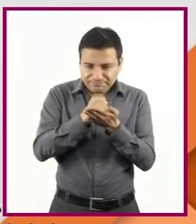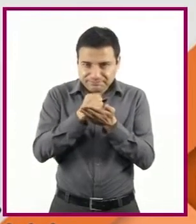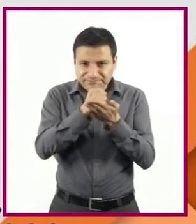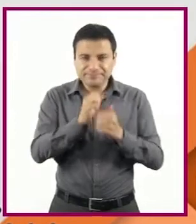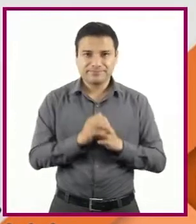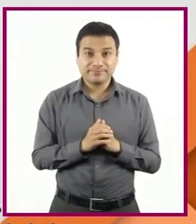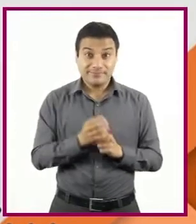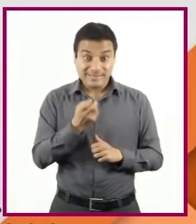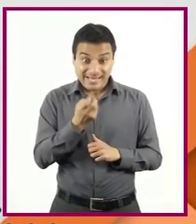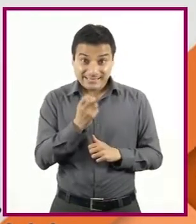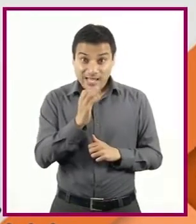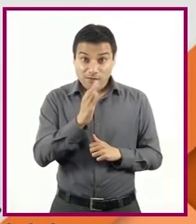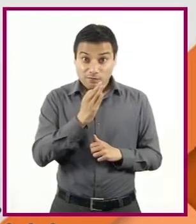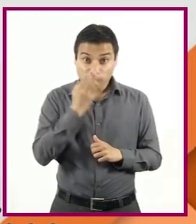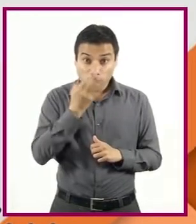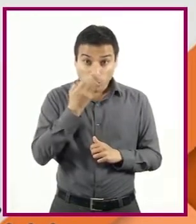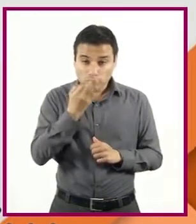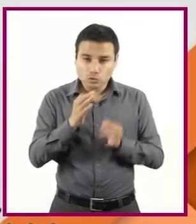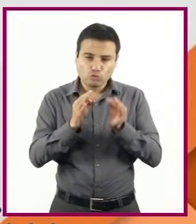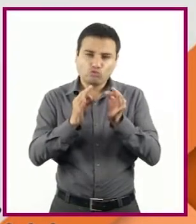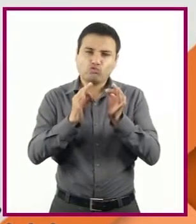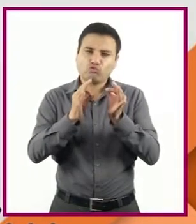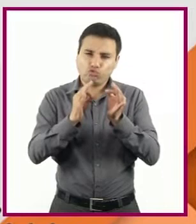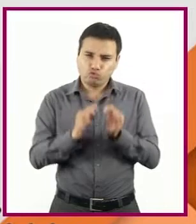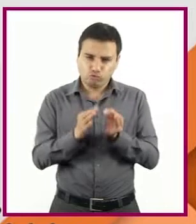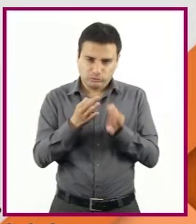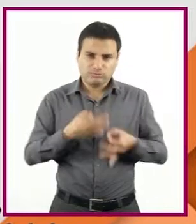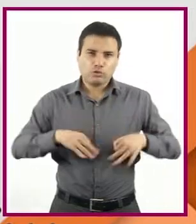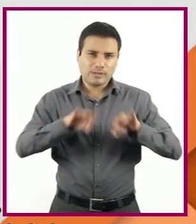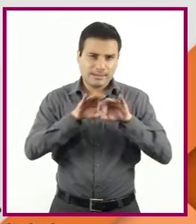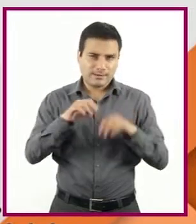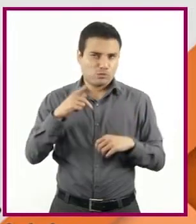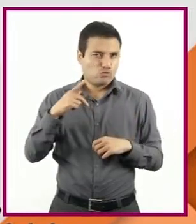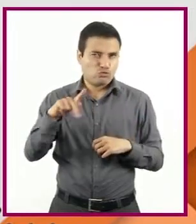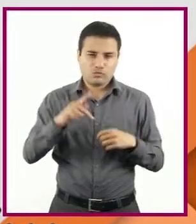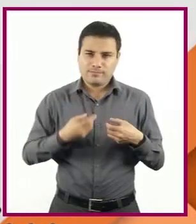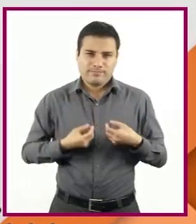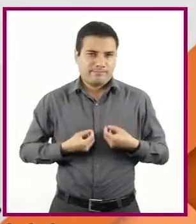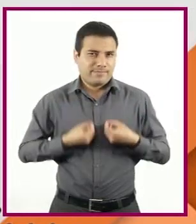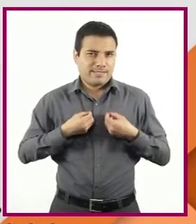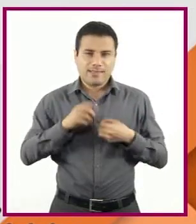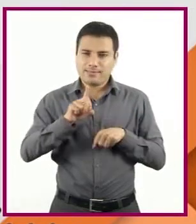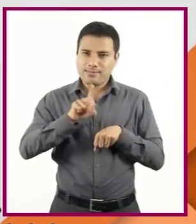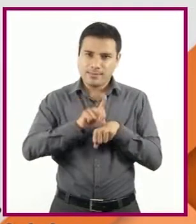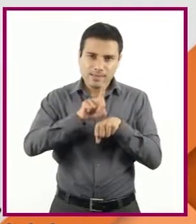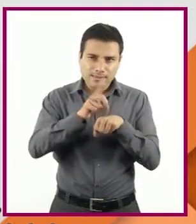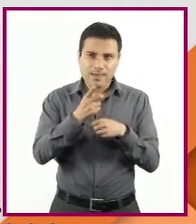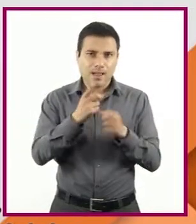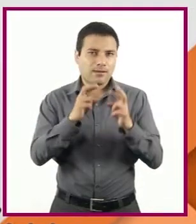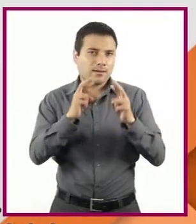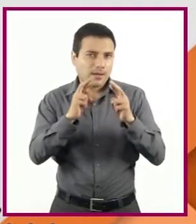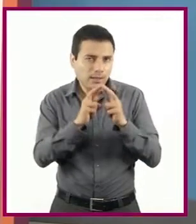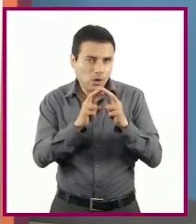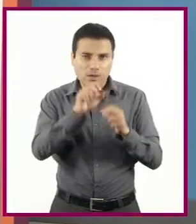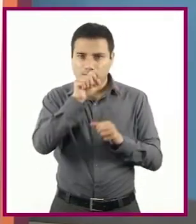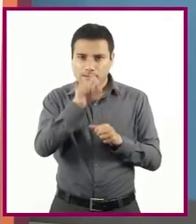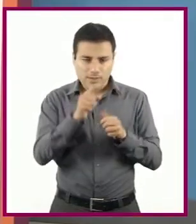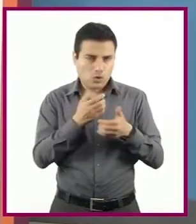esta orquídea representó un papel fundamental en sus vidas cotidianas, rituales y relaciones